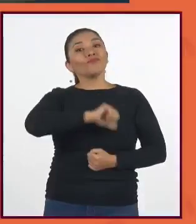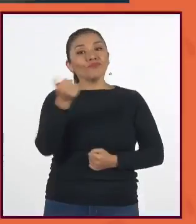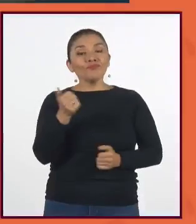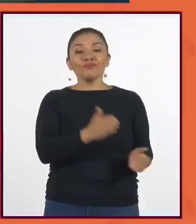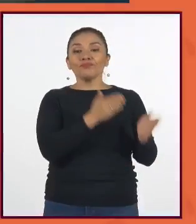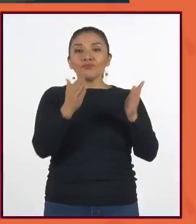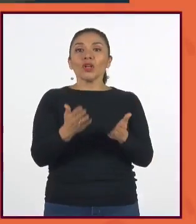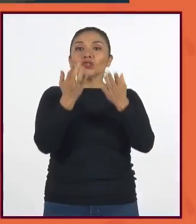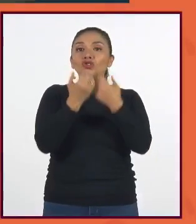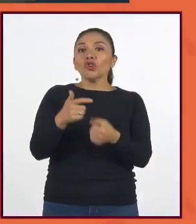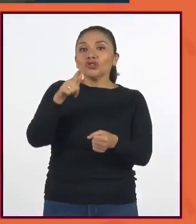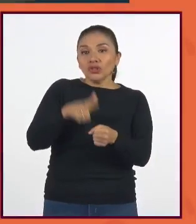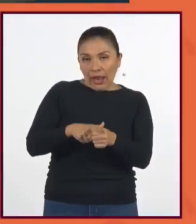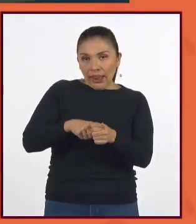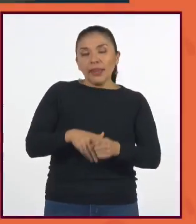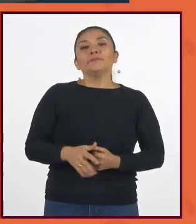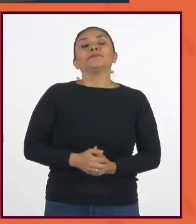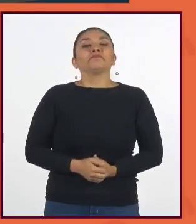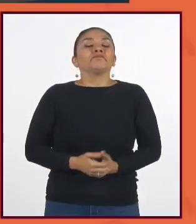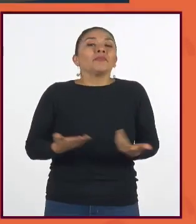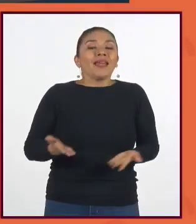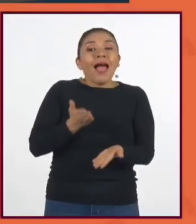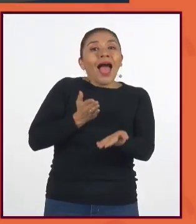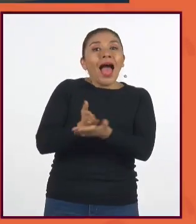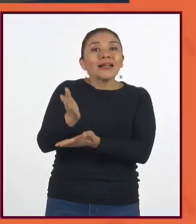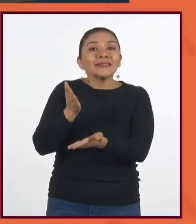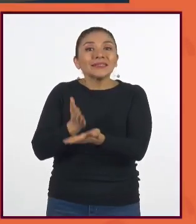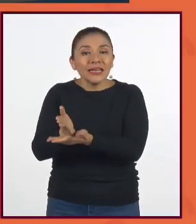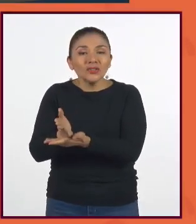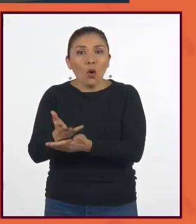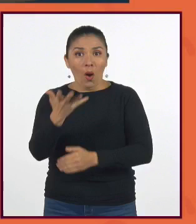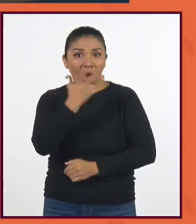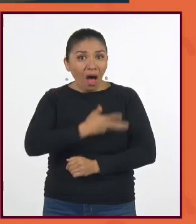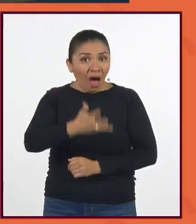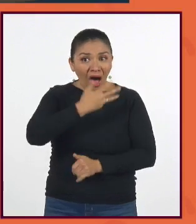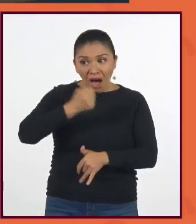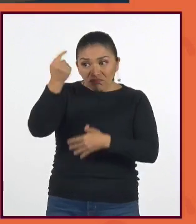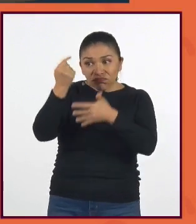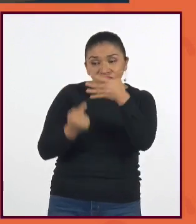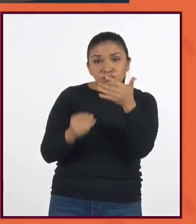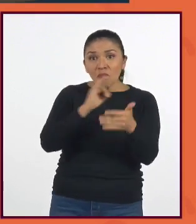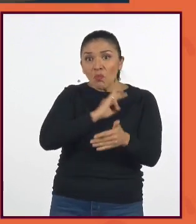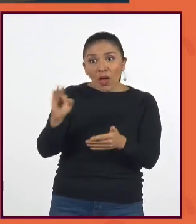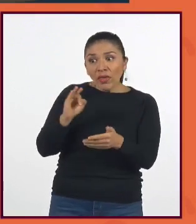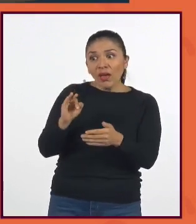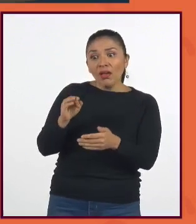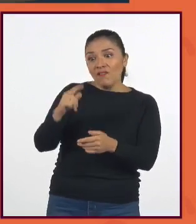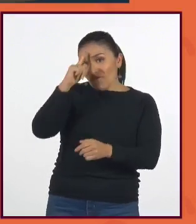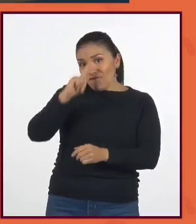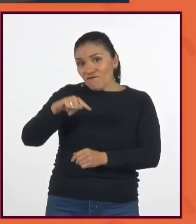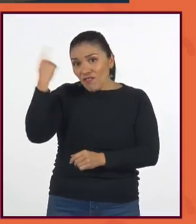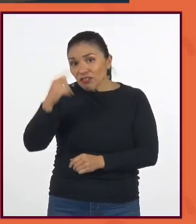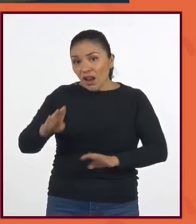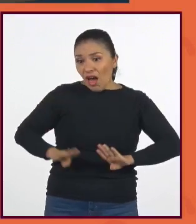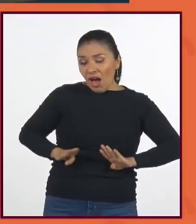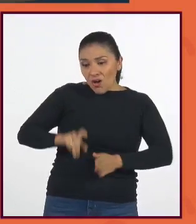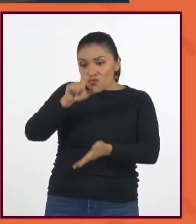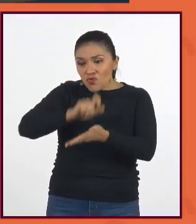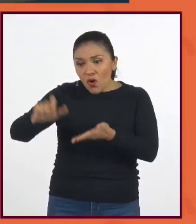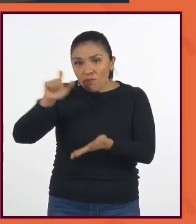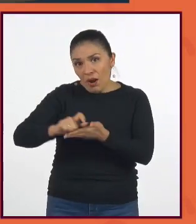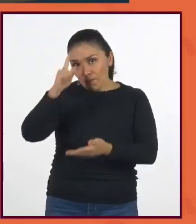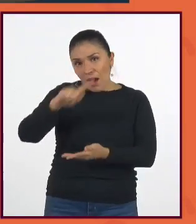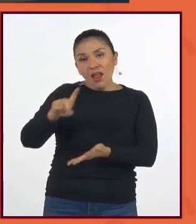sociales, que es el acceso a las sustancias, la accesibilidad, los estereotipos, por ejemplo,